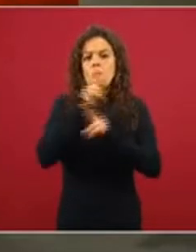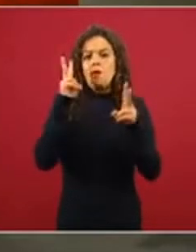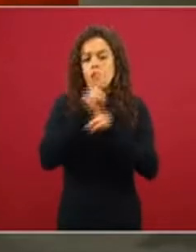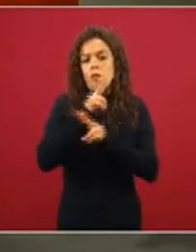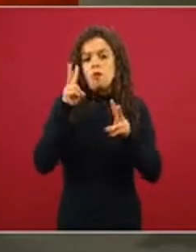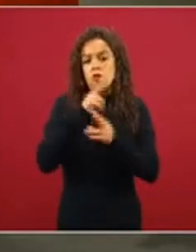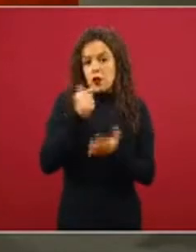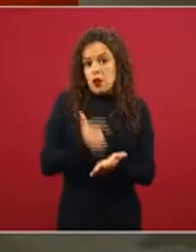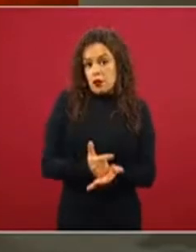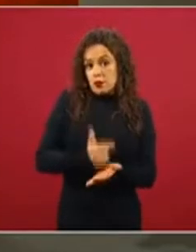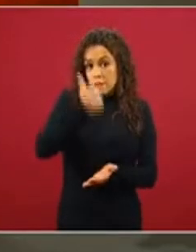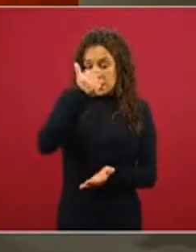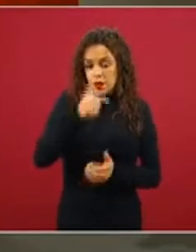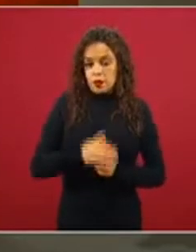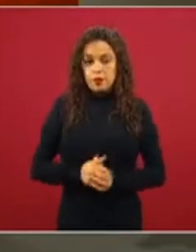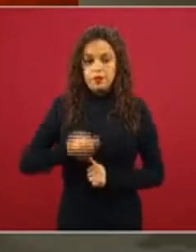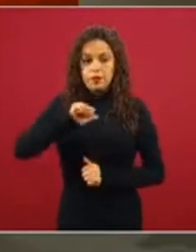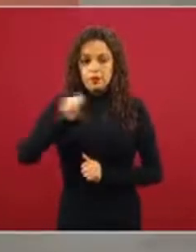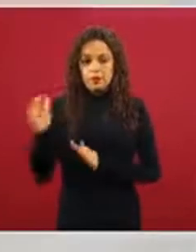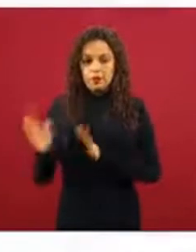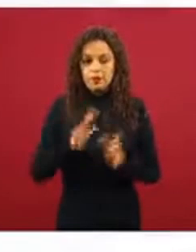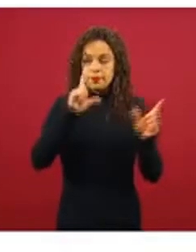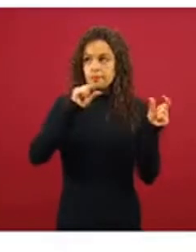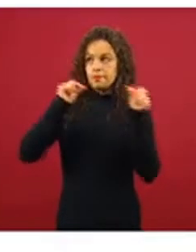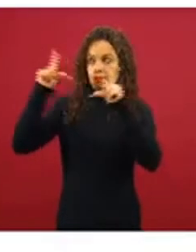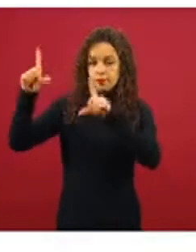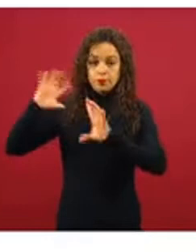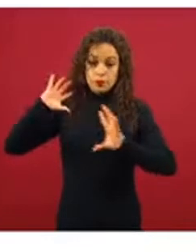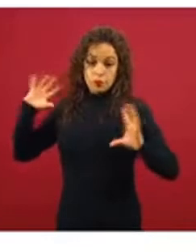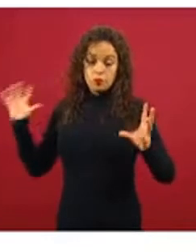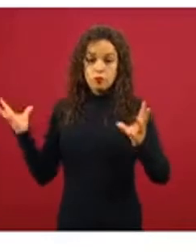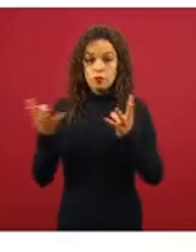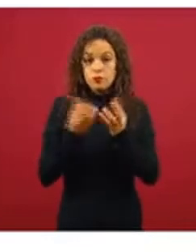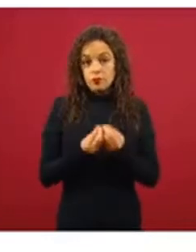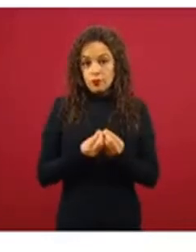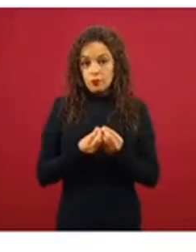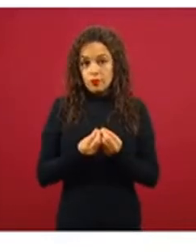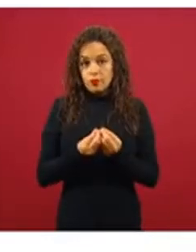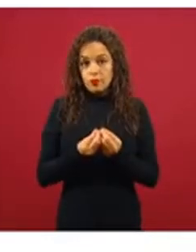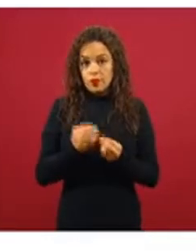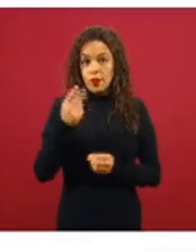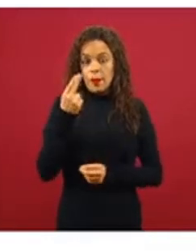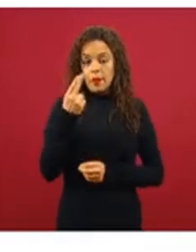diapositiva vemos la distribución de la carga acumulada, es decir, el total,